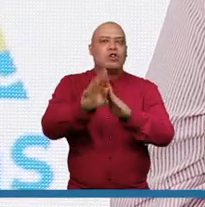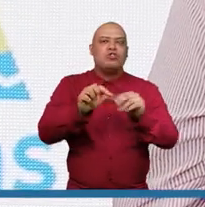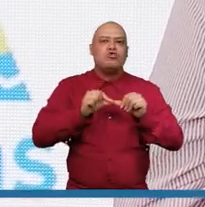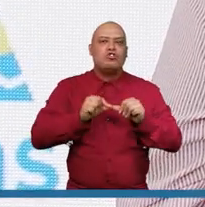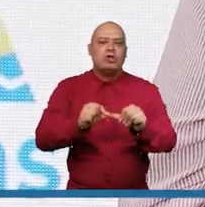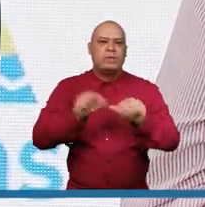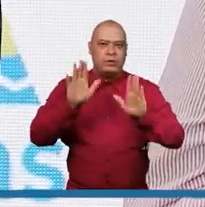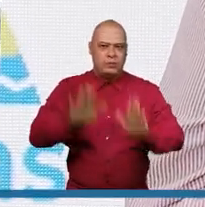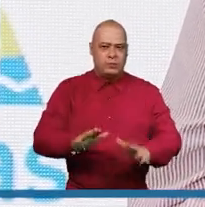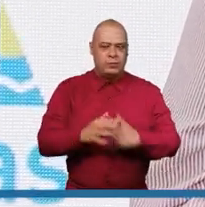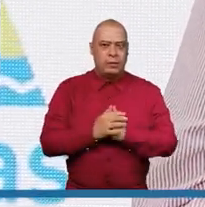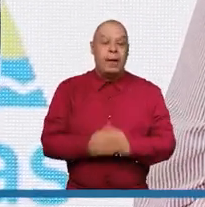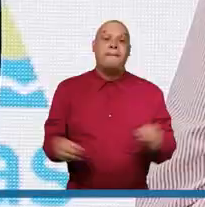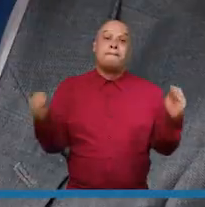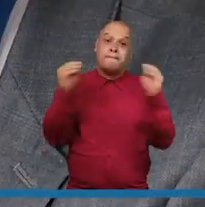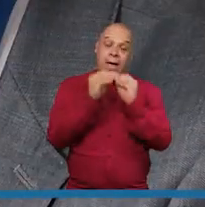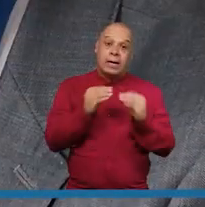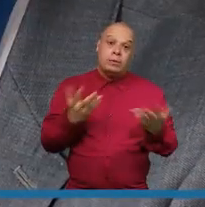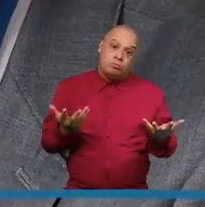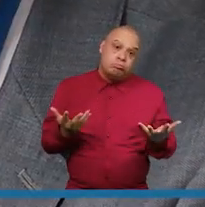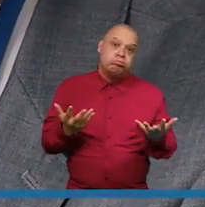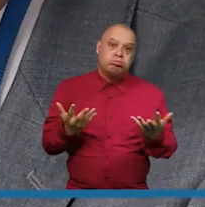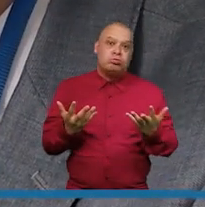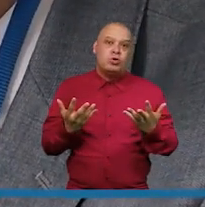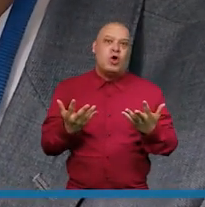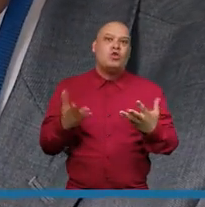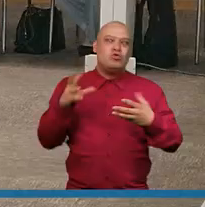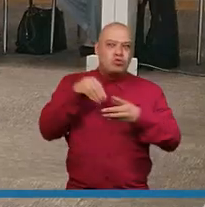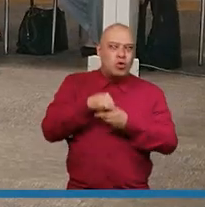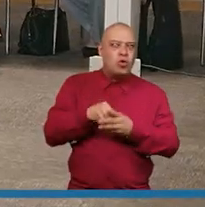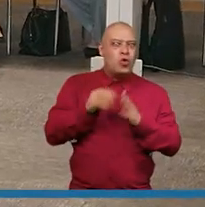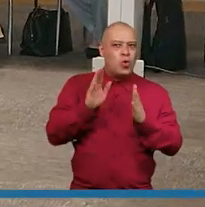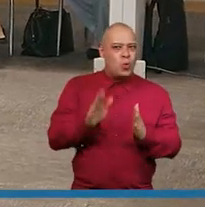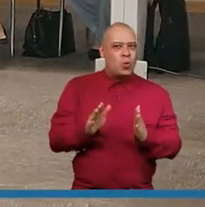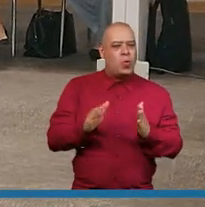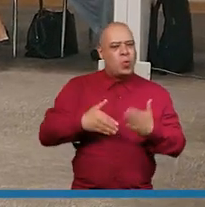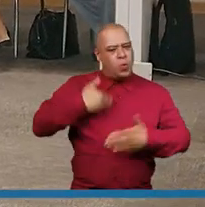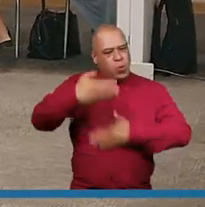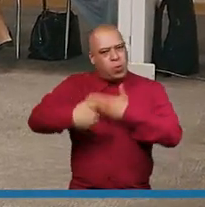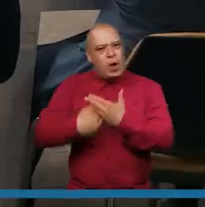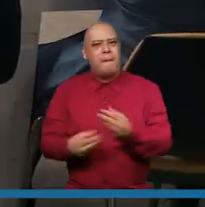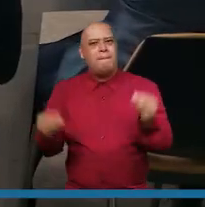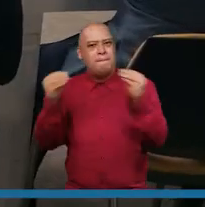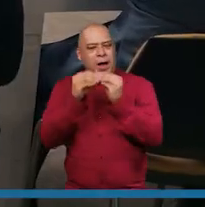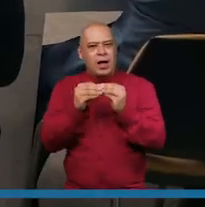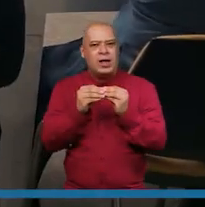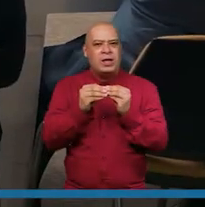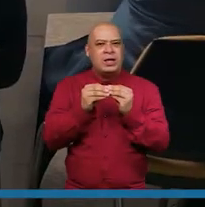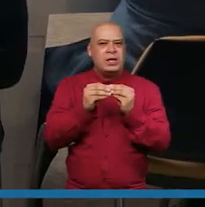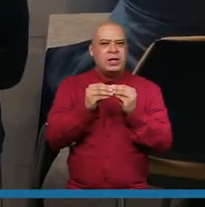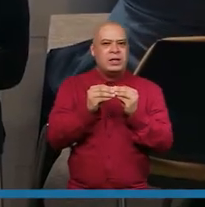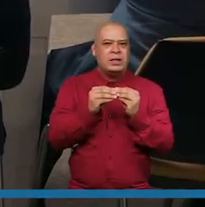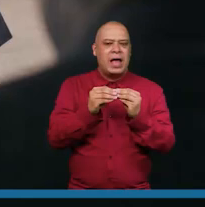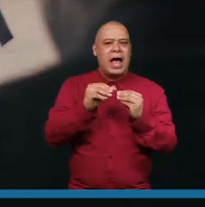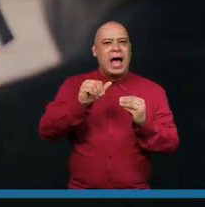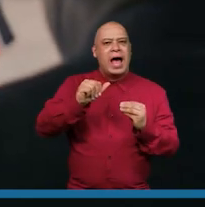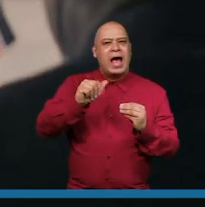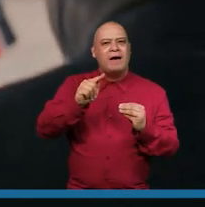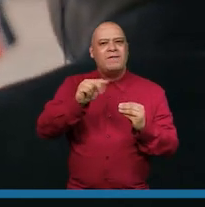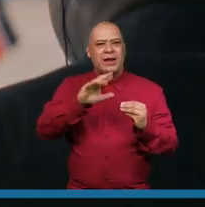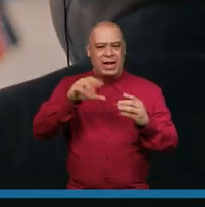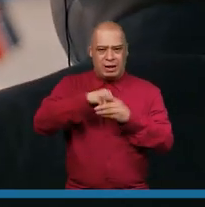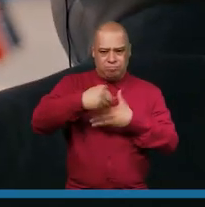Sostenible. También tuvimos la oportunidad de focalizar una mesa para hacer el lanzamiento del capítulo de África.